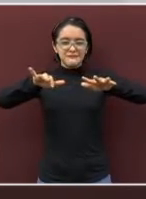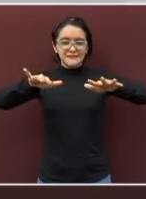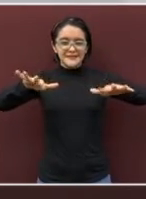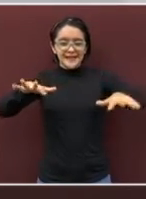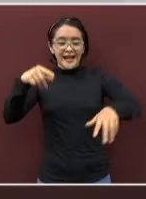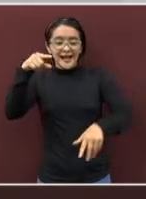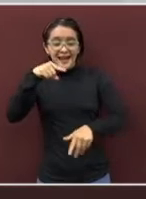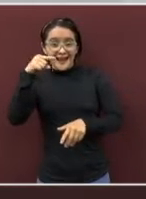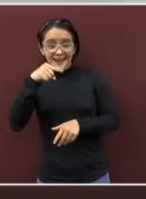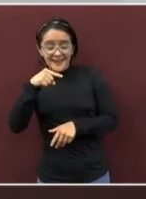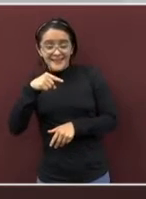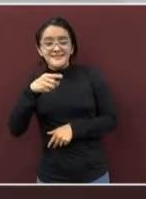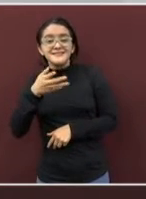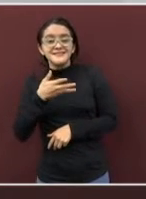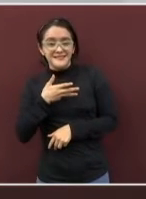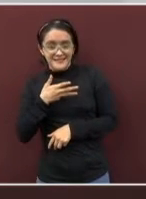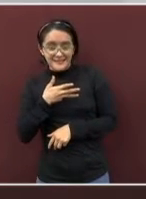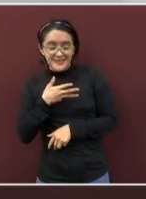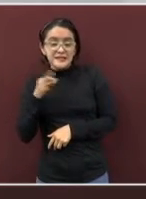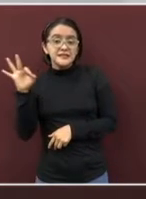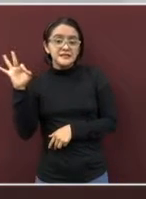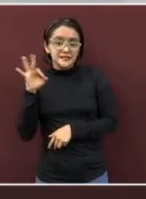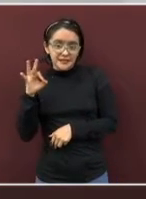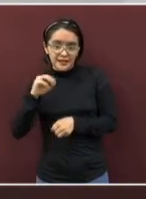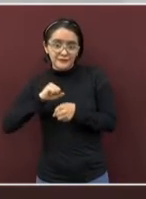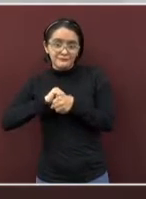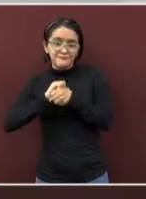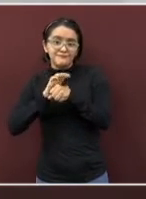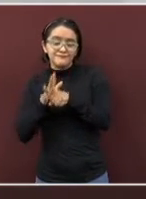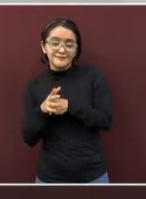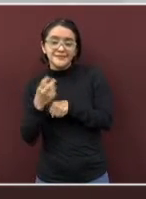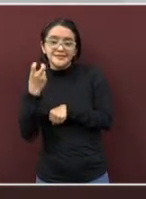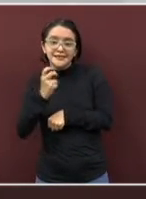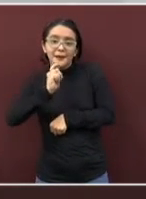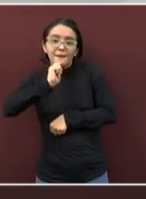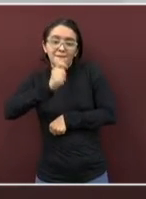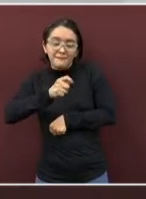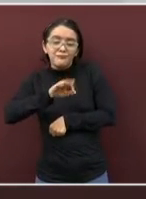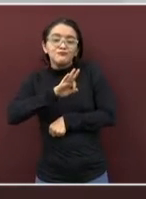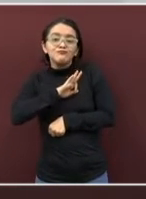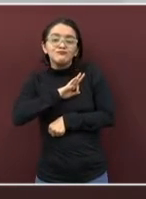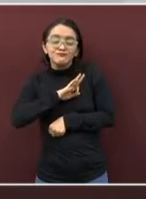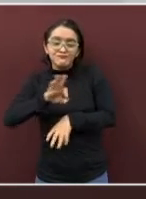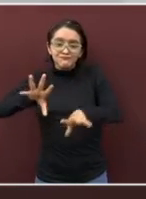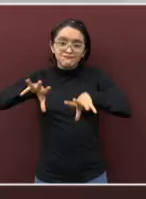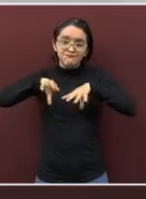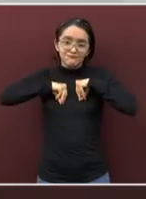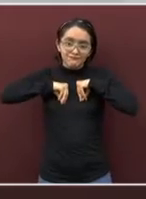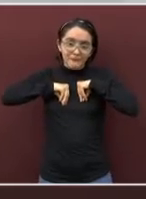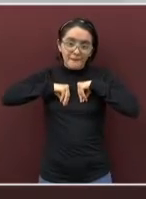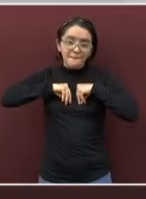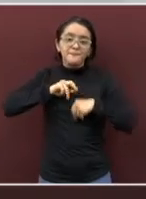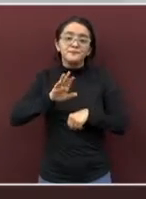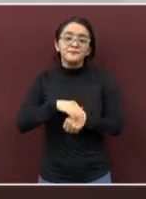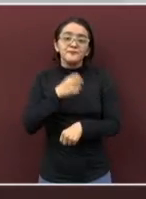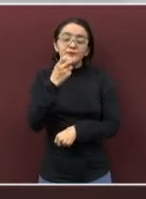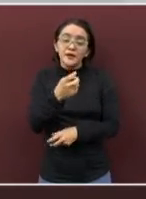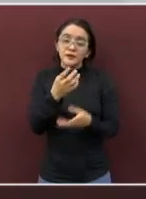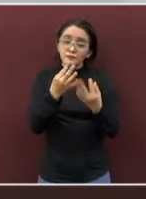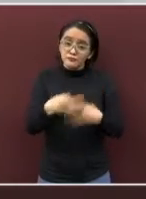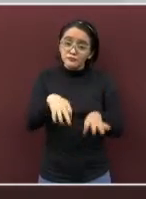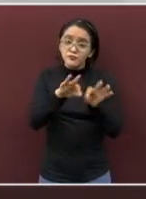que son portadoras del virus y es la manera en que nos contagiamos por eso el uso correcto del